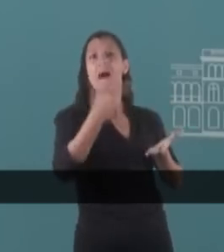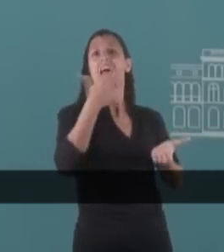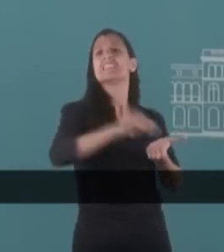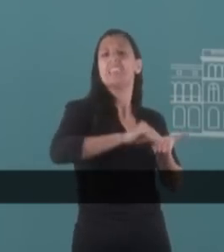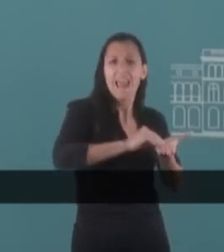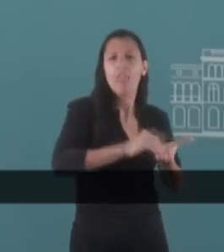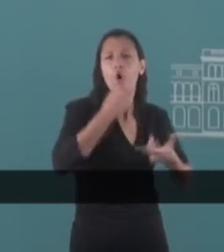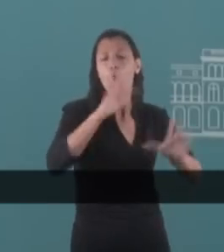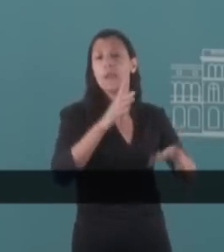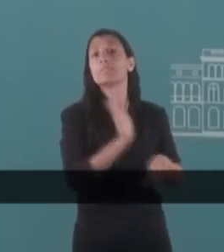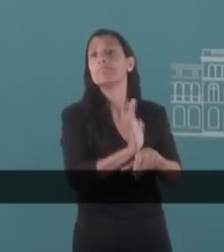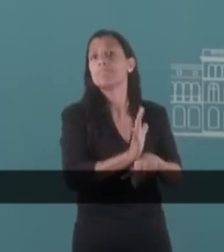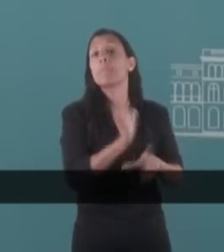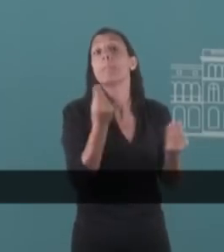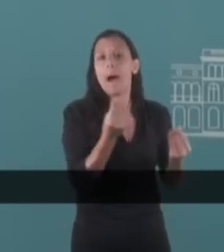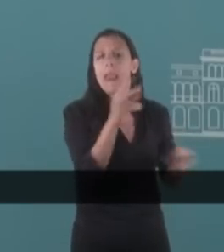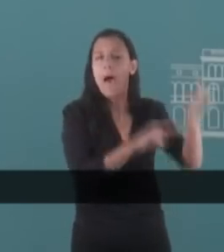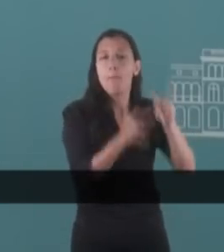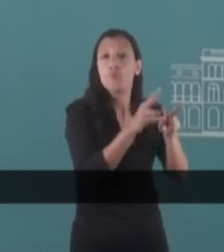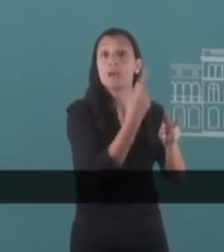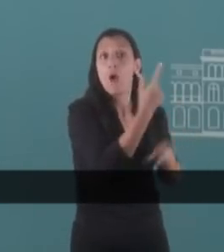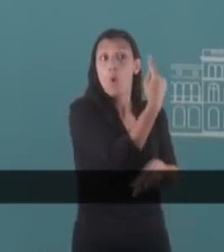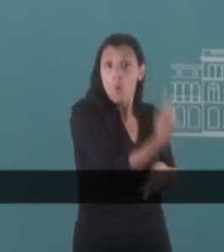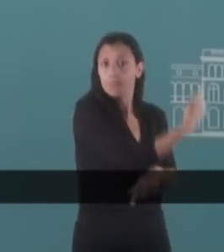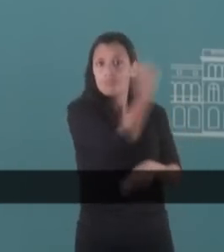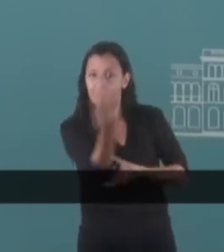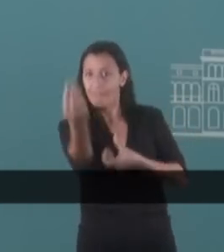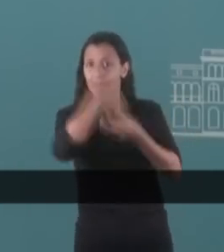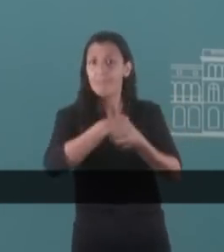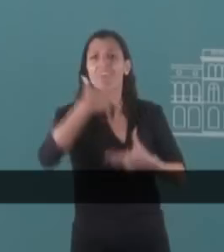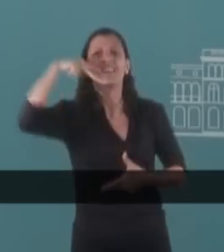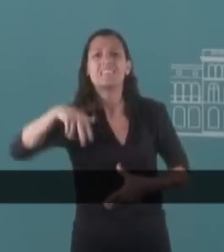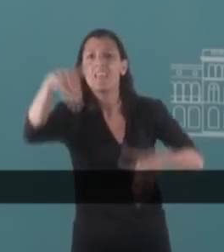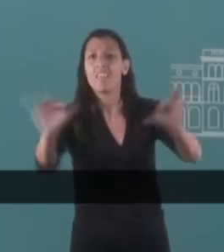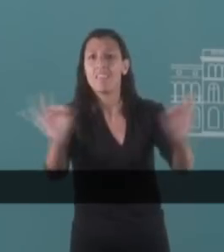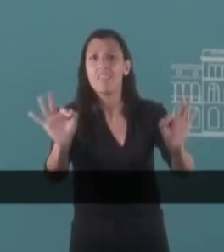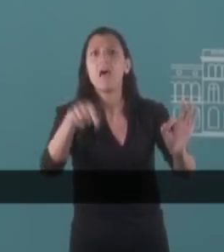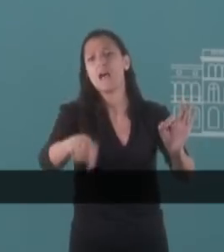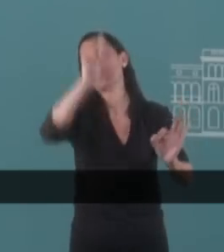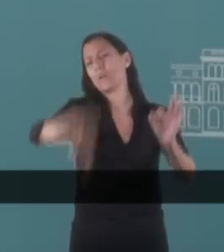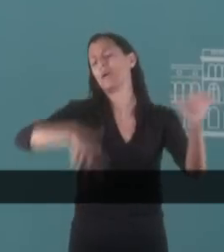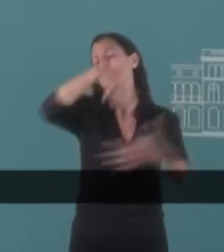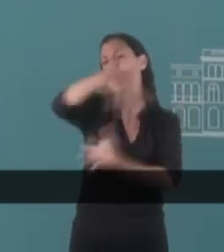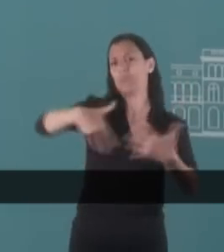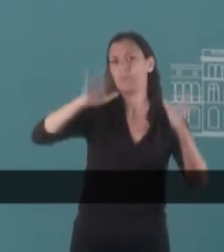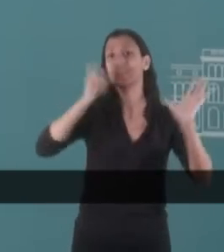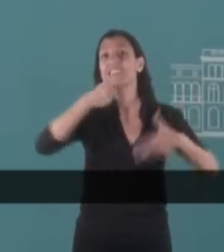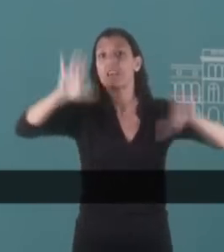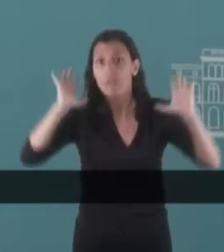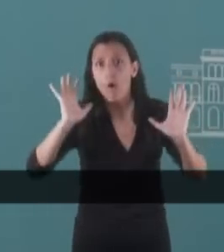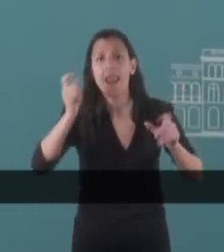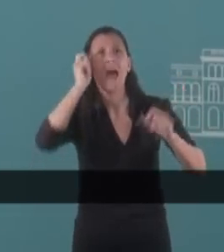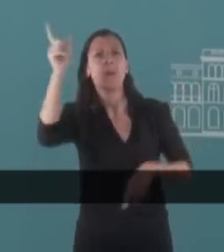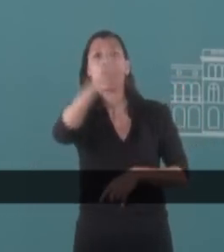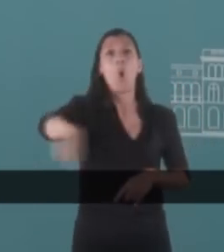Senadores que nos sirve para poner un miembro de la Corte Suprema sin votación hoy, no sería un escándalo, digo, ustedes. Imagínense qué estarían